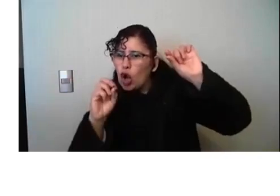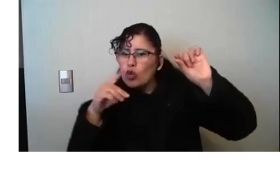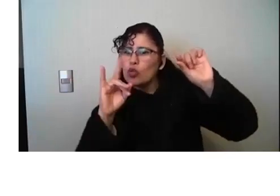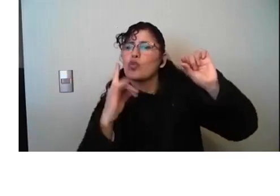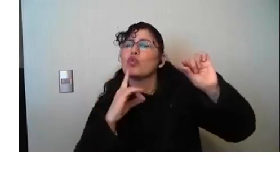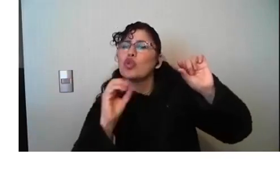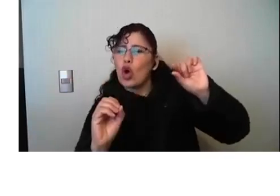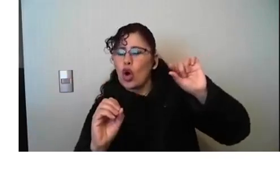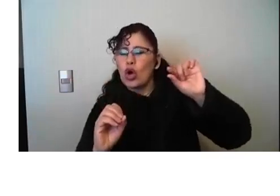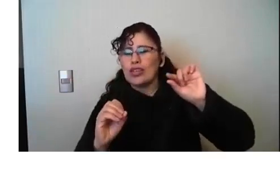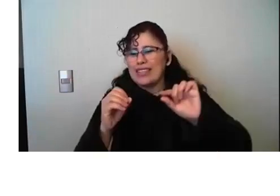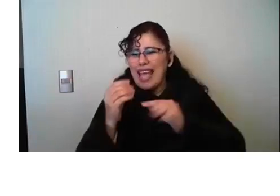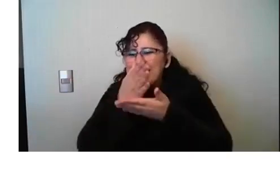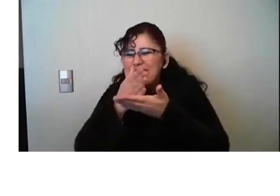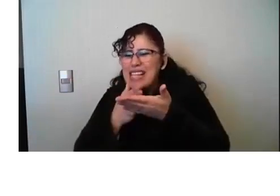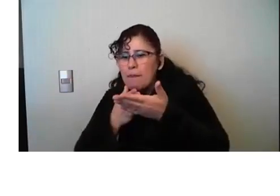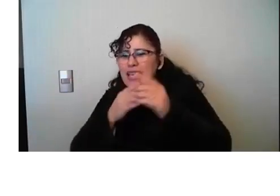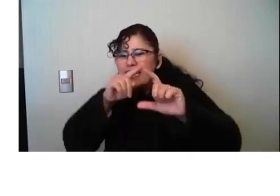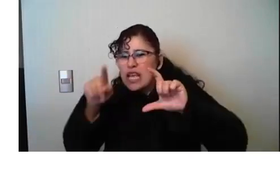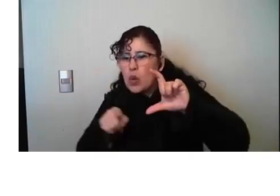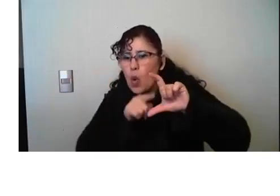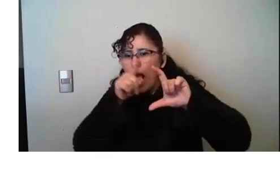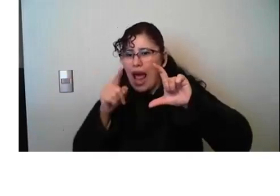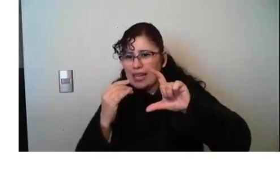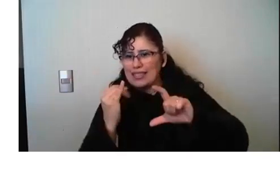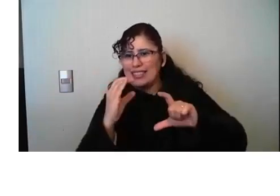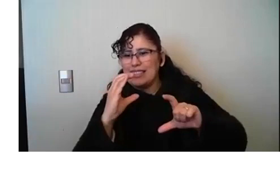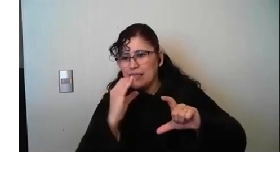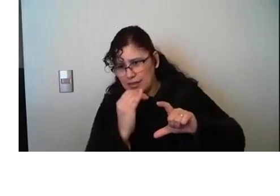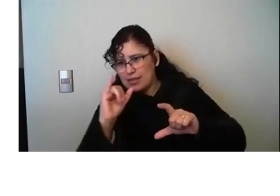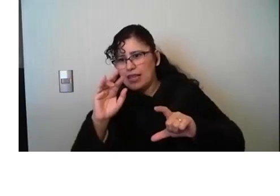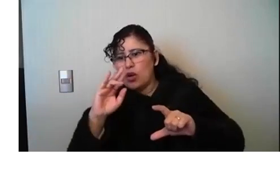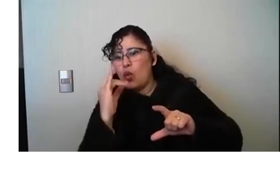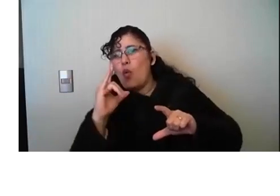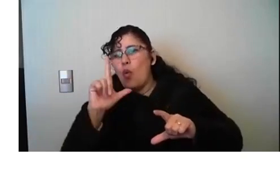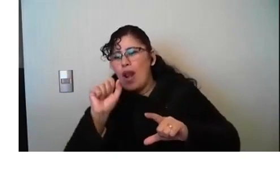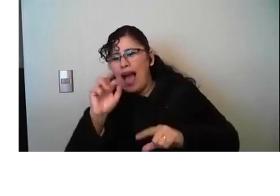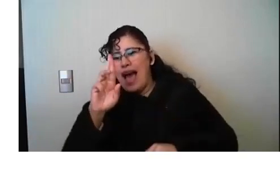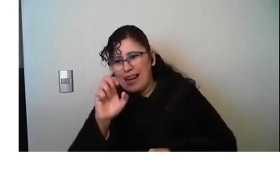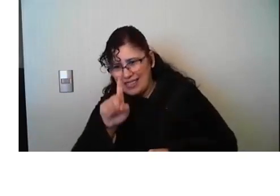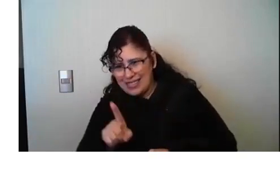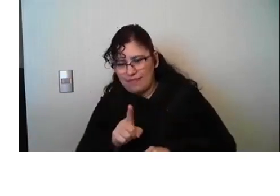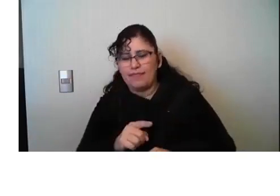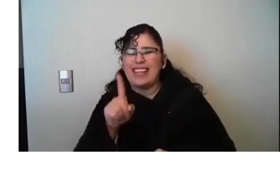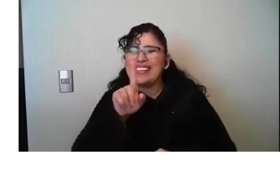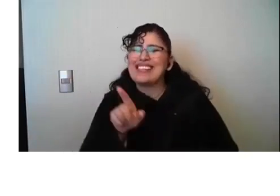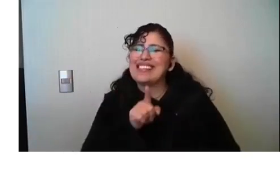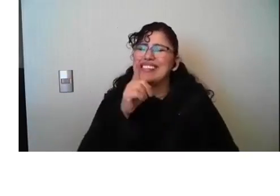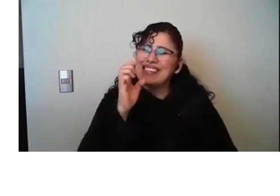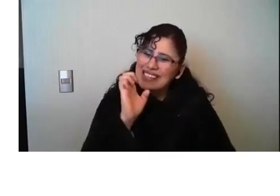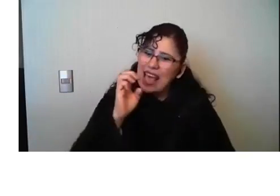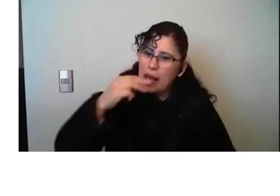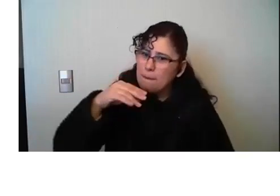semicirculares. Cuando me refiero a conductos semicirculares, me estoy refiriendo a la parte